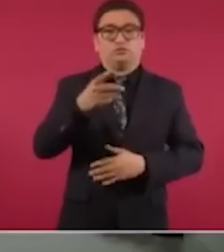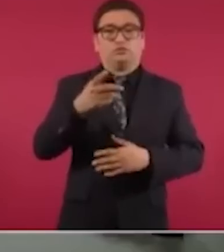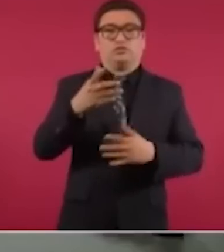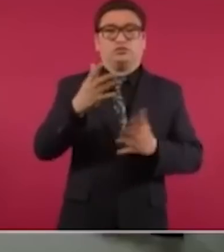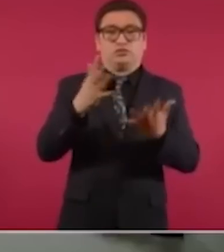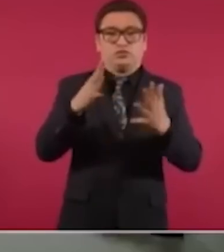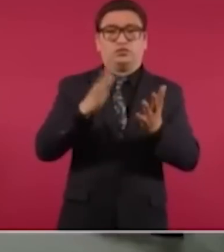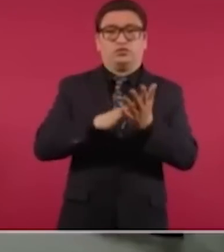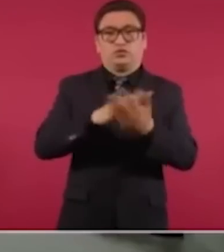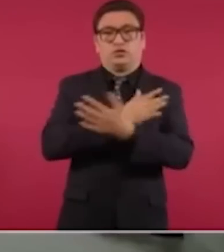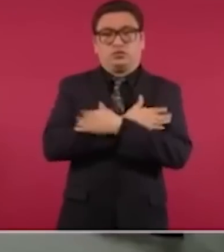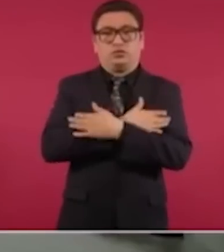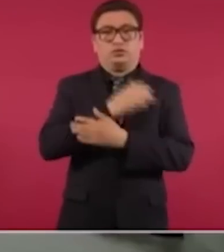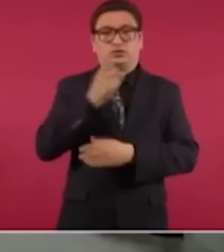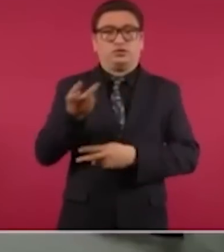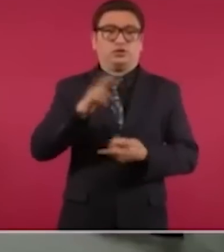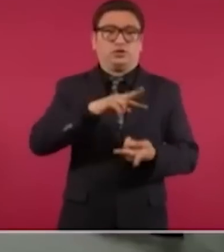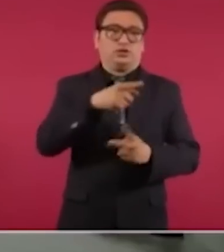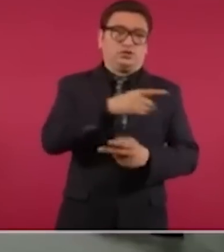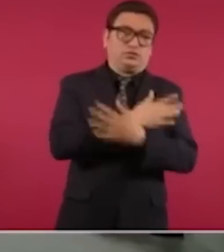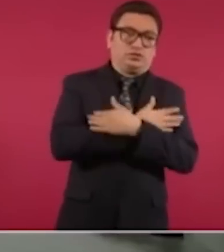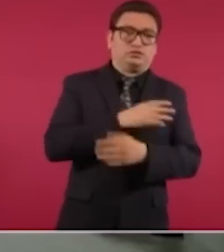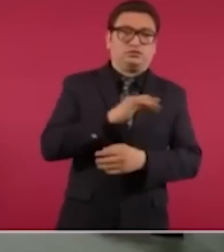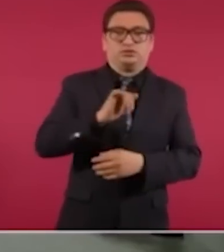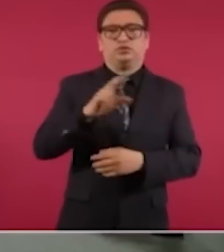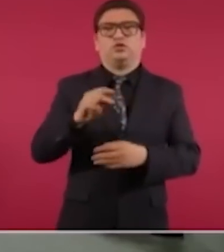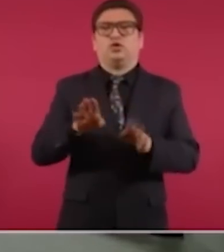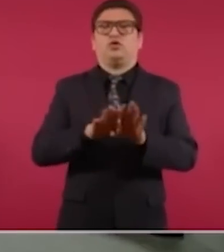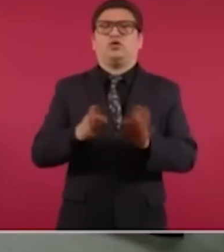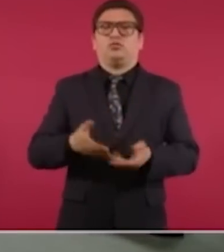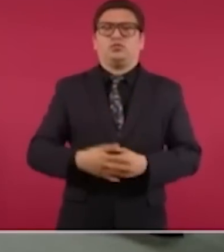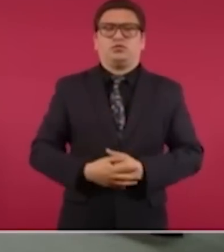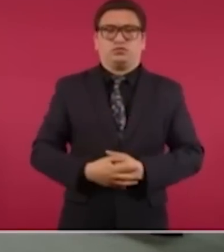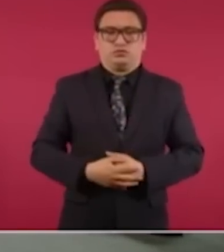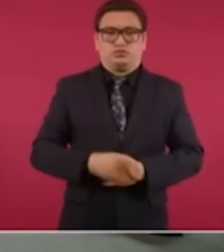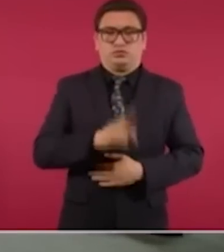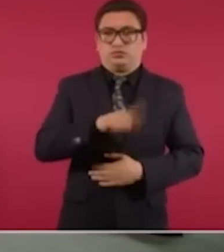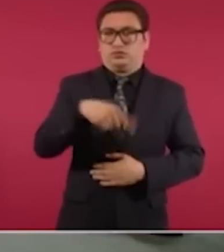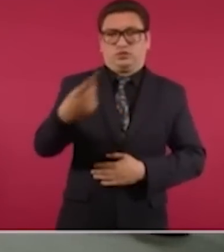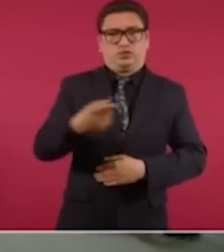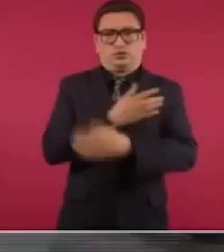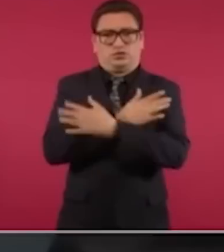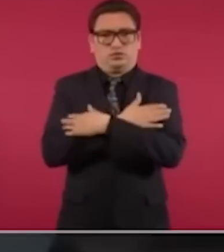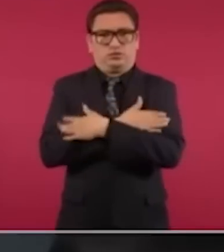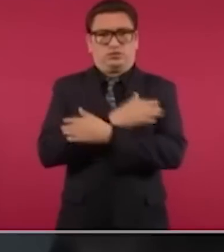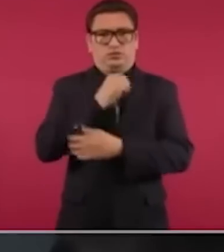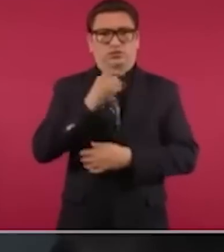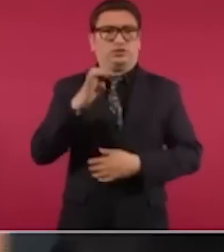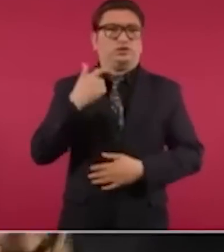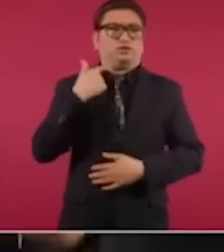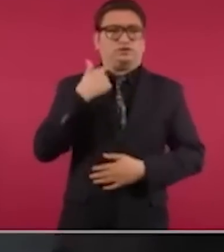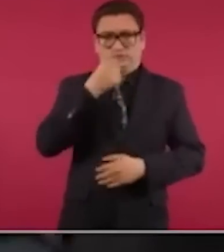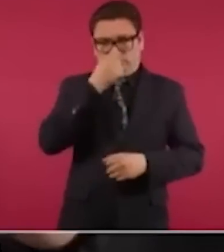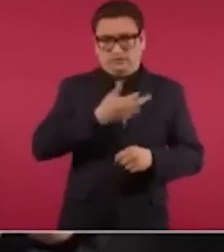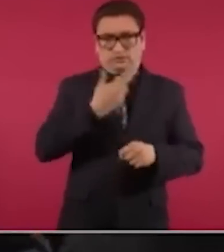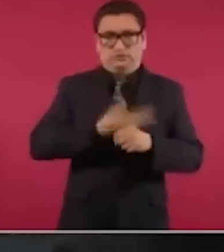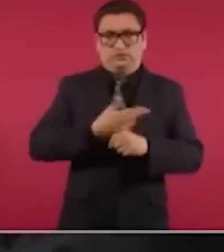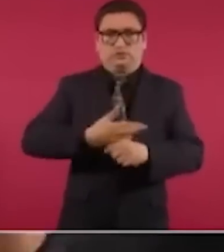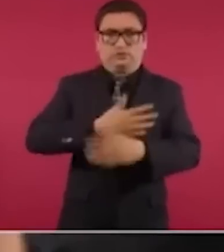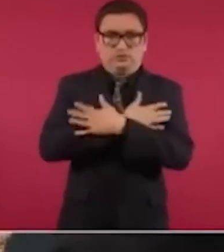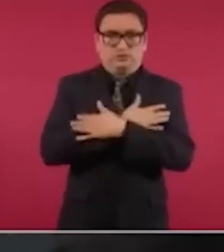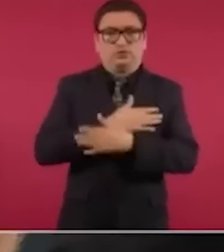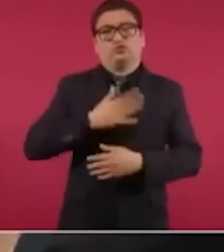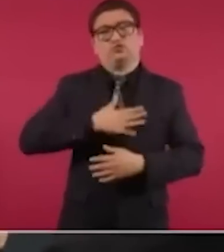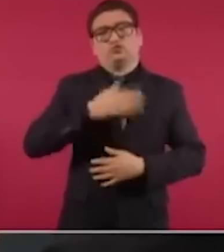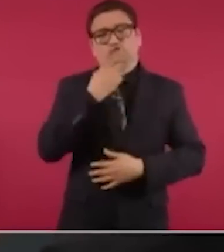y no la abraza y por ejemplo ella sí lo abraza o sea cómo usted no abrazó a la ex secretaria cuando ella lo abrazó